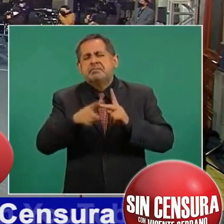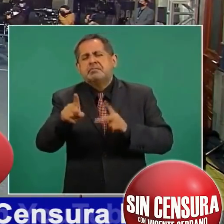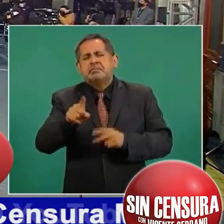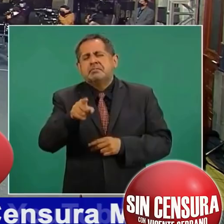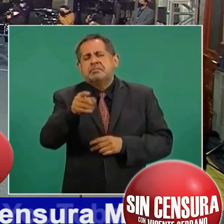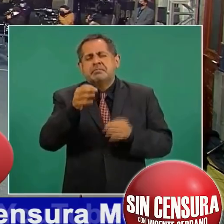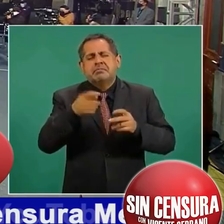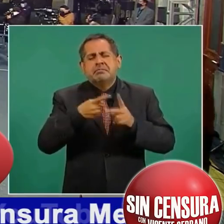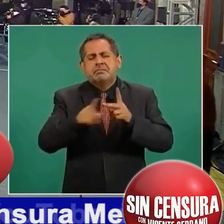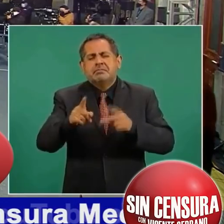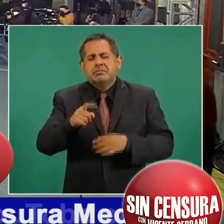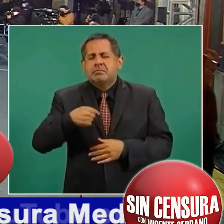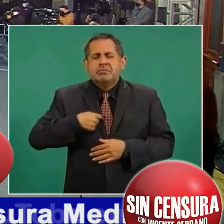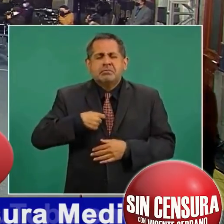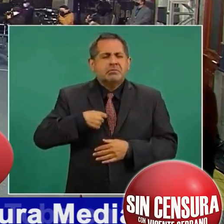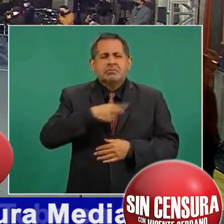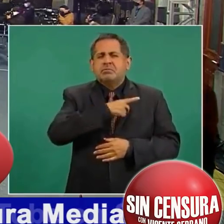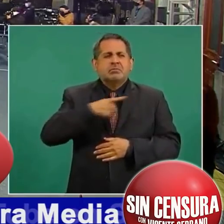eso de que yo no hable?